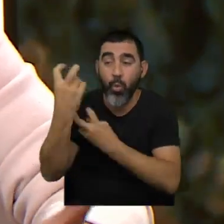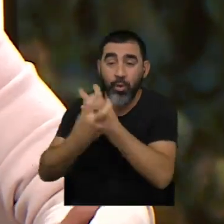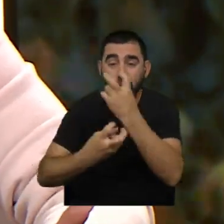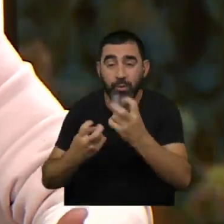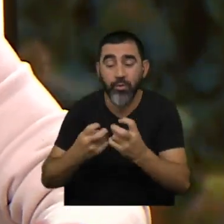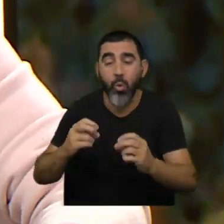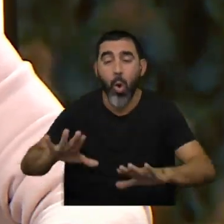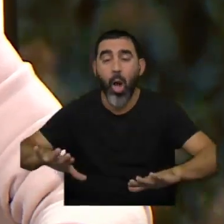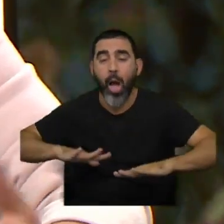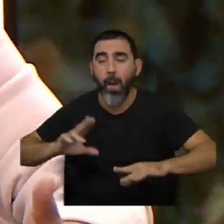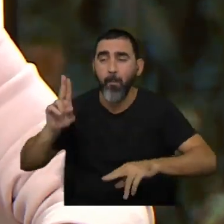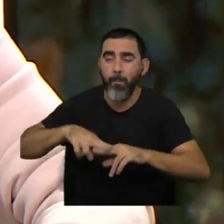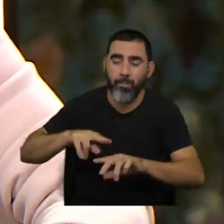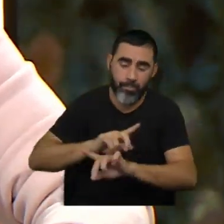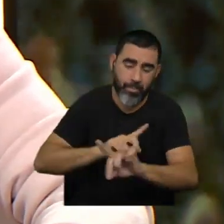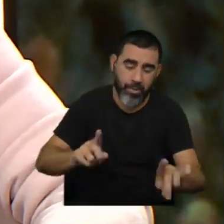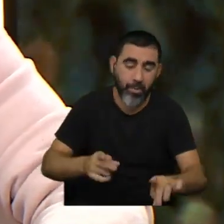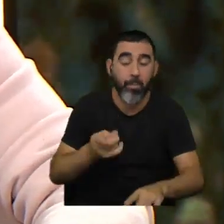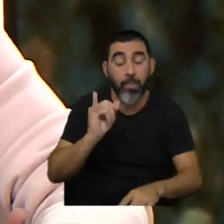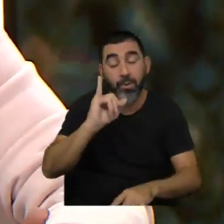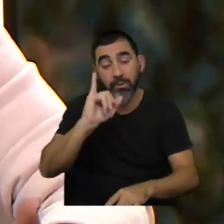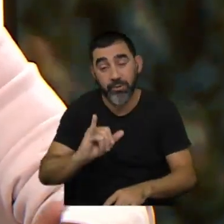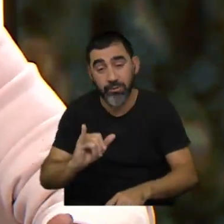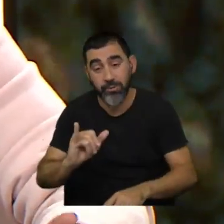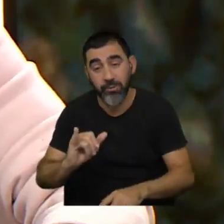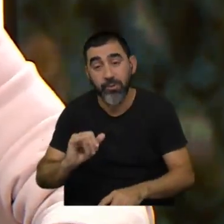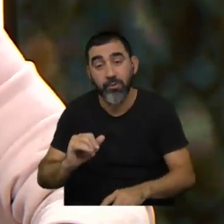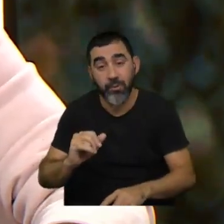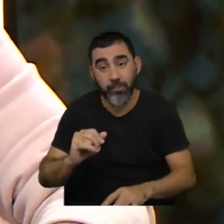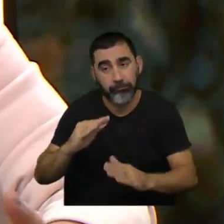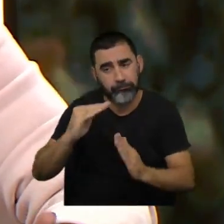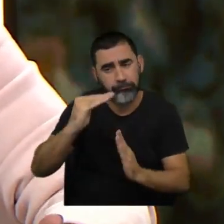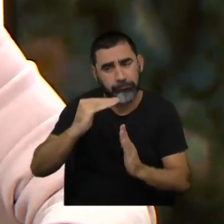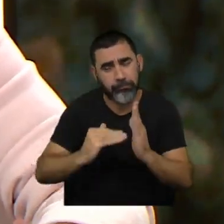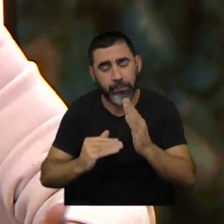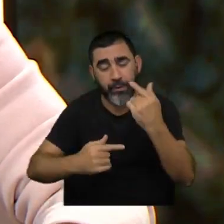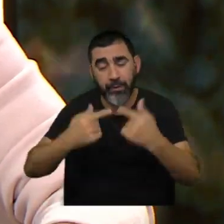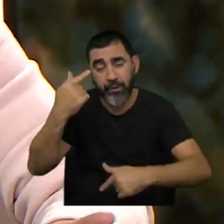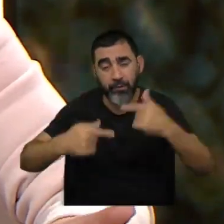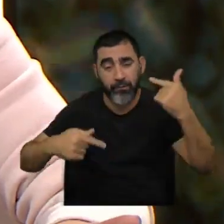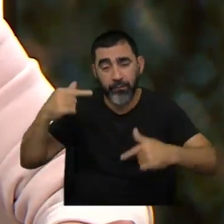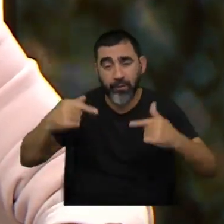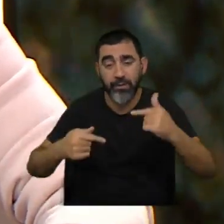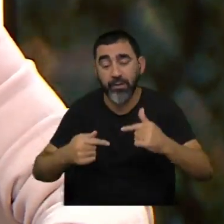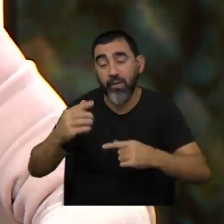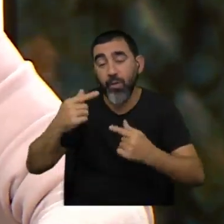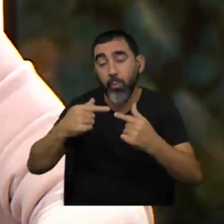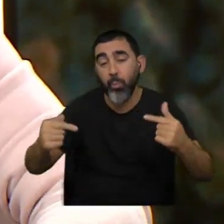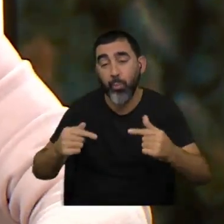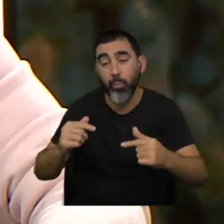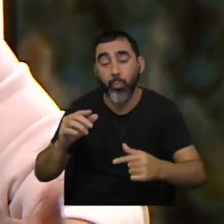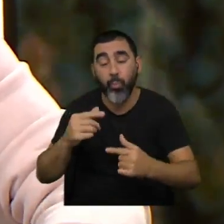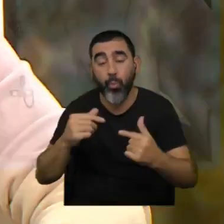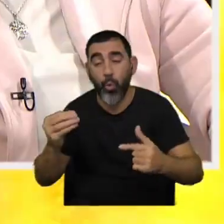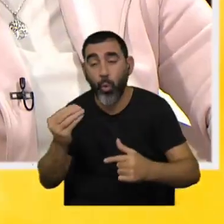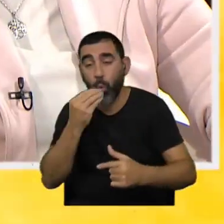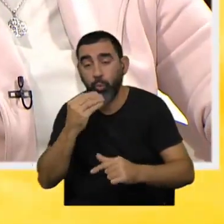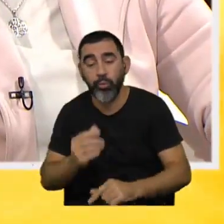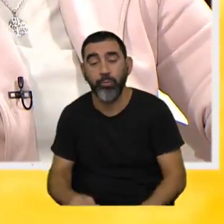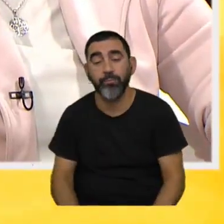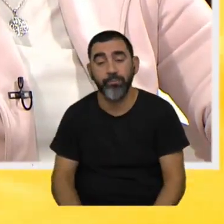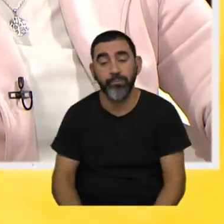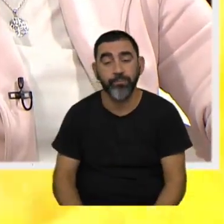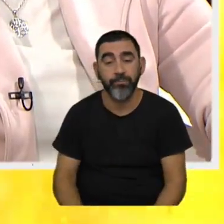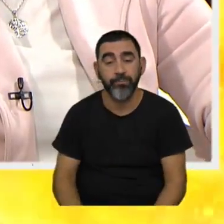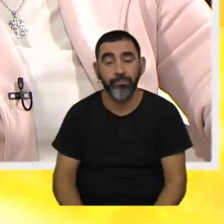hambre no nos vamos a morir. Pero sí vamos a tener un enorme descenso en la diversidad y en la cantidad de productos que nos ofrecen, ¿no? Exacto.